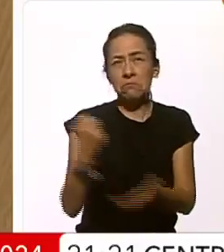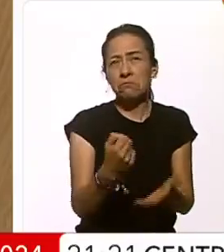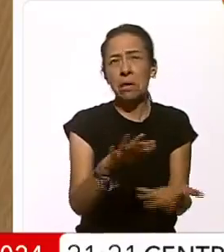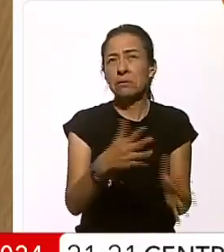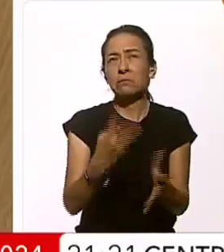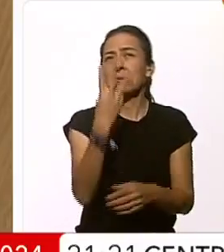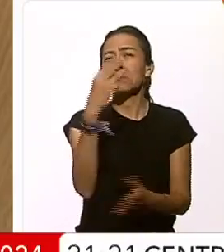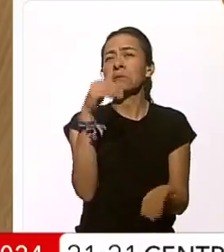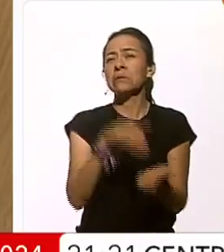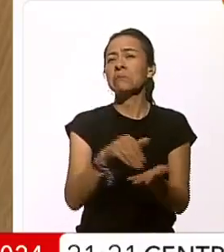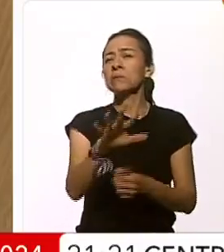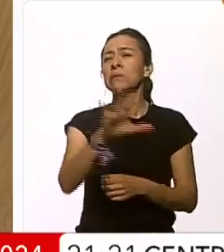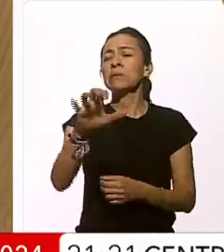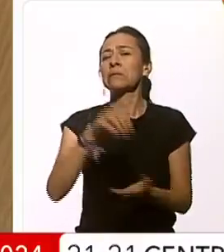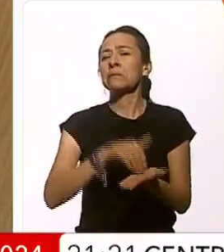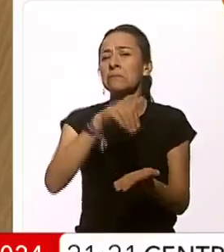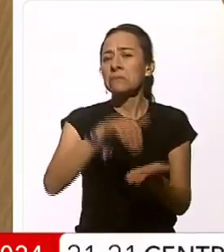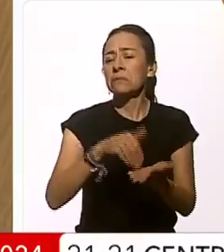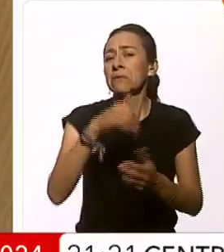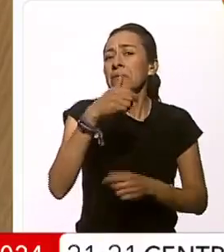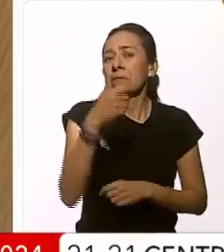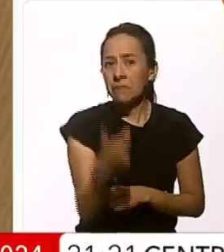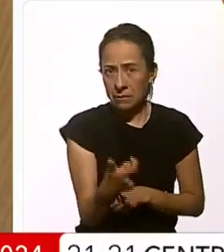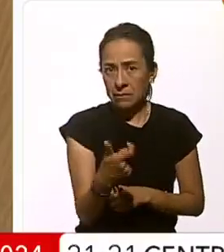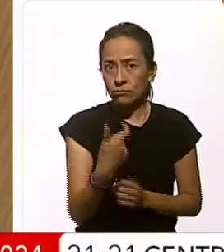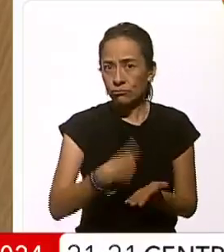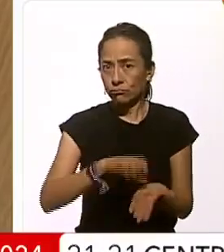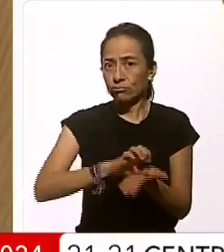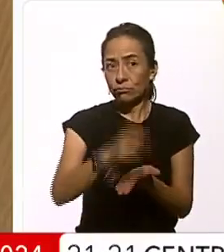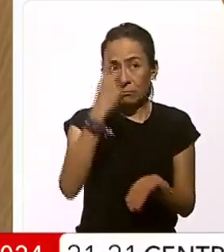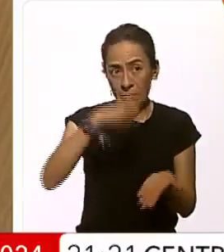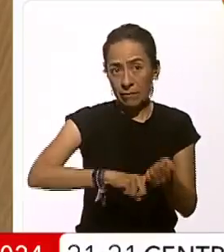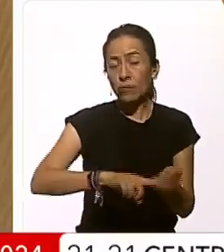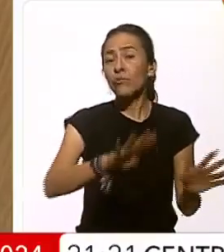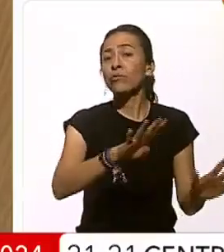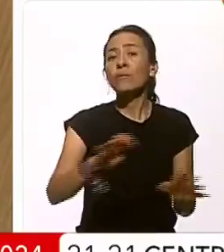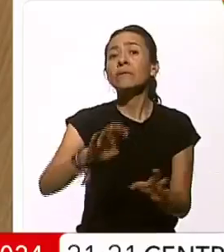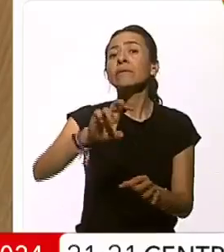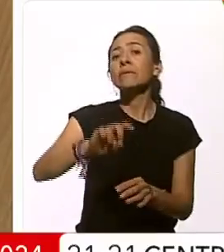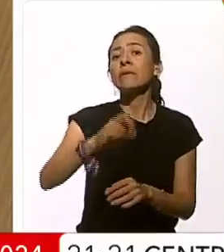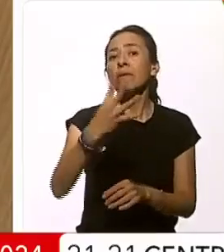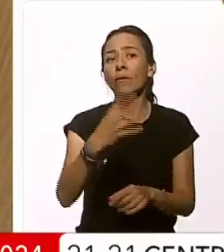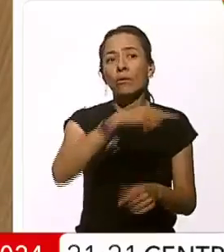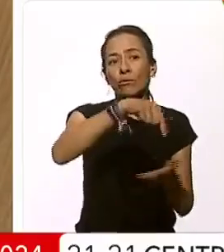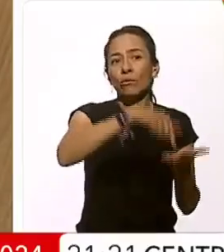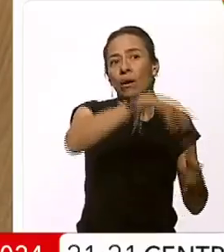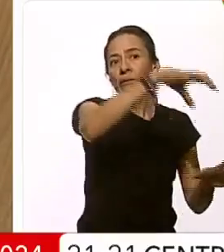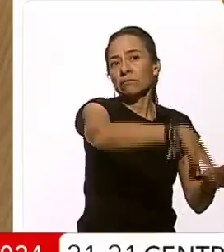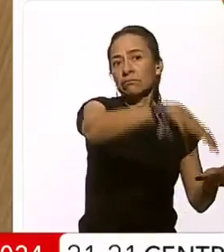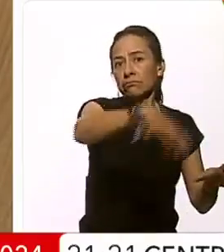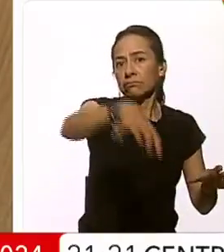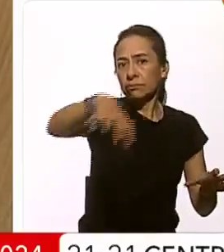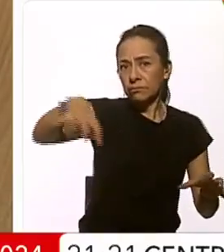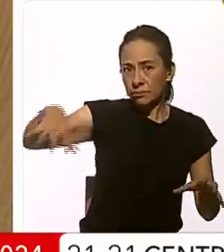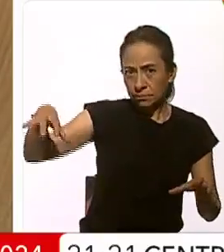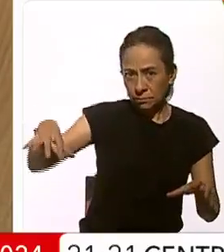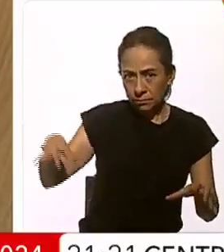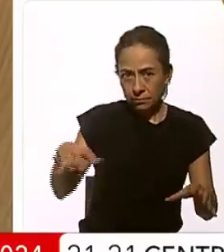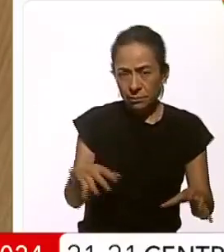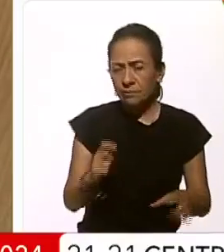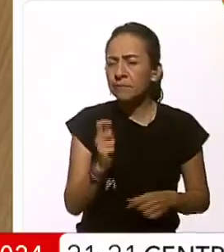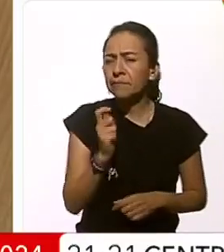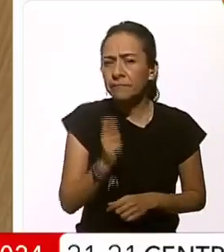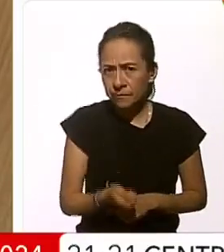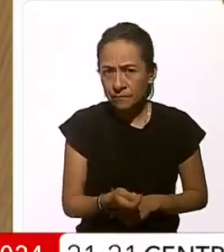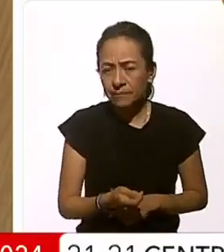de 3.500 millones de pesos para 934 inmuebles. Estos son